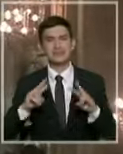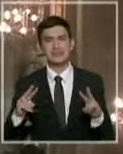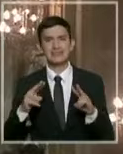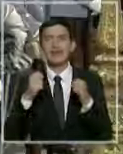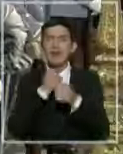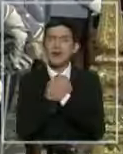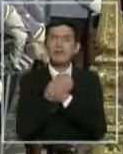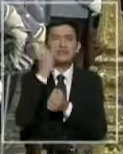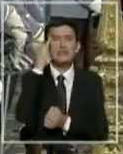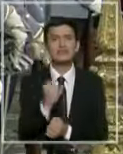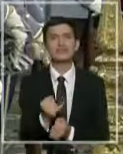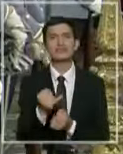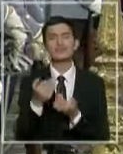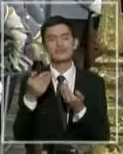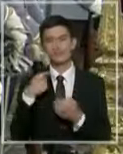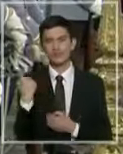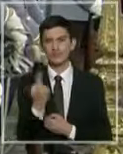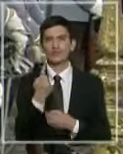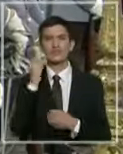nietos.